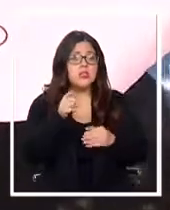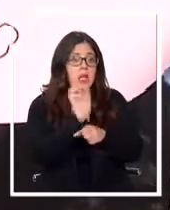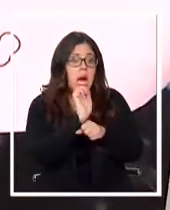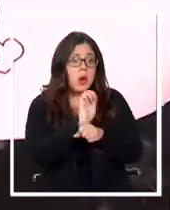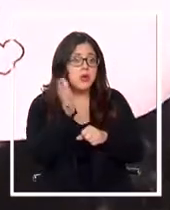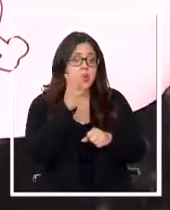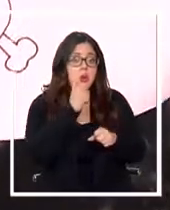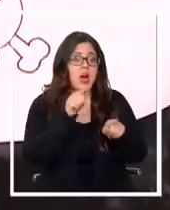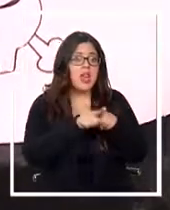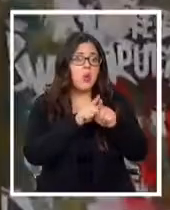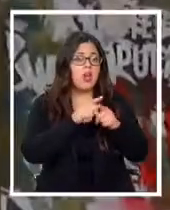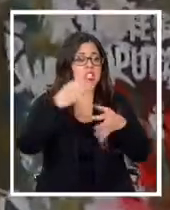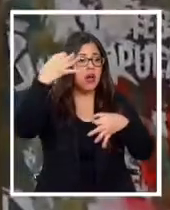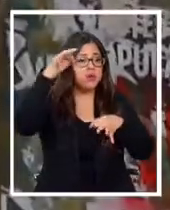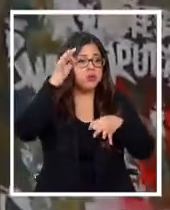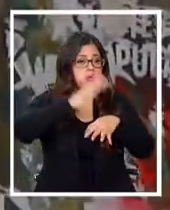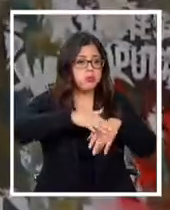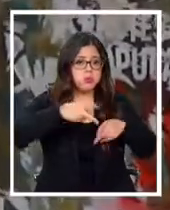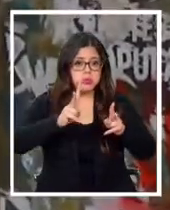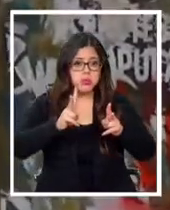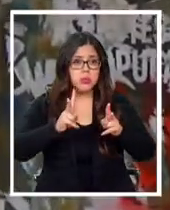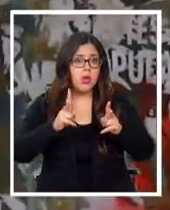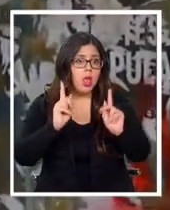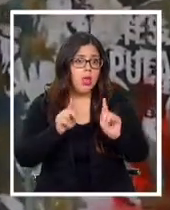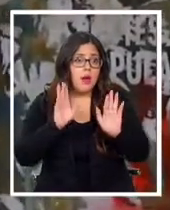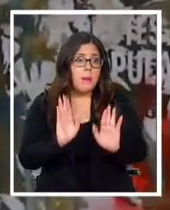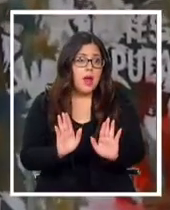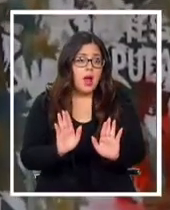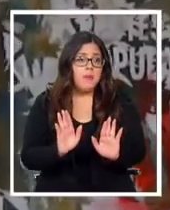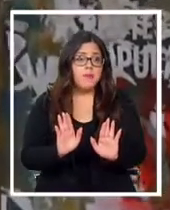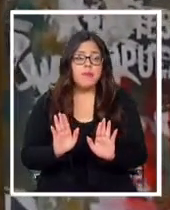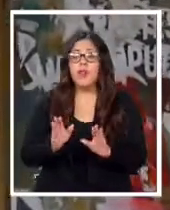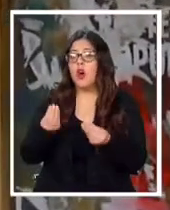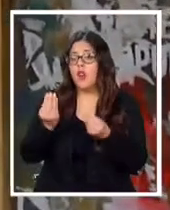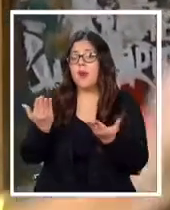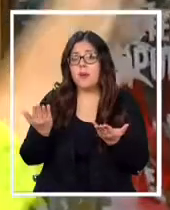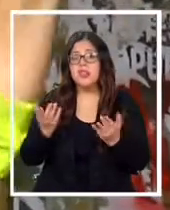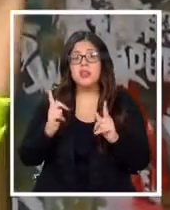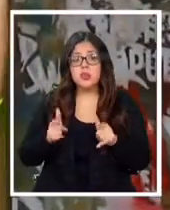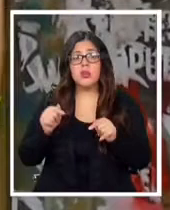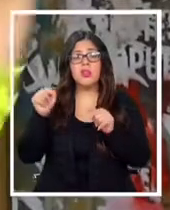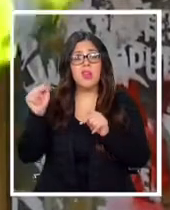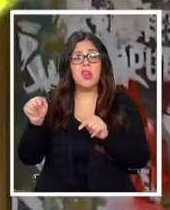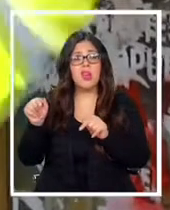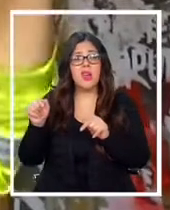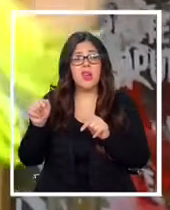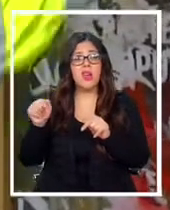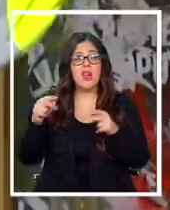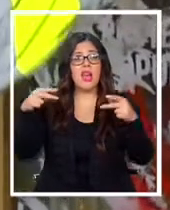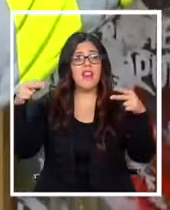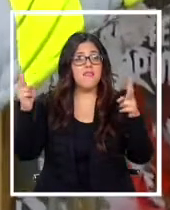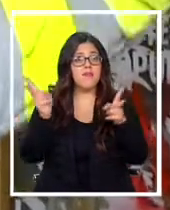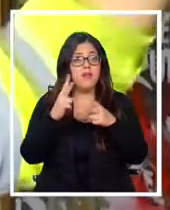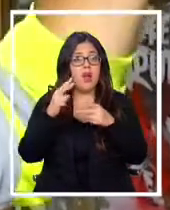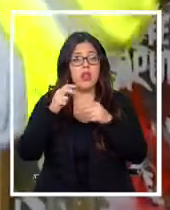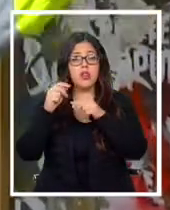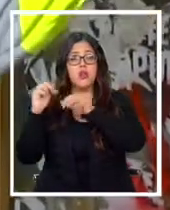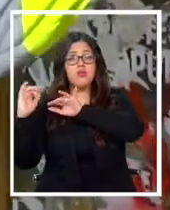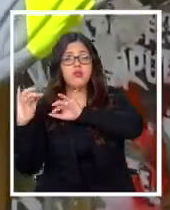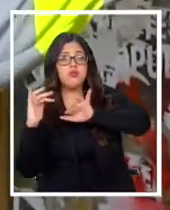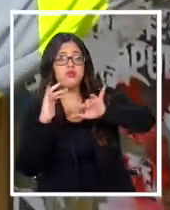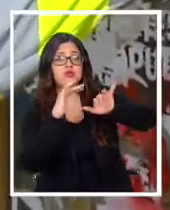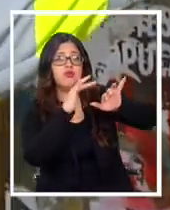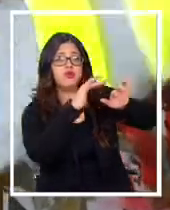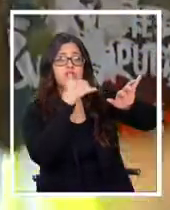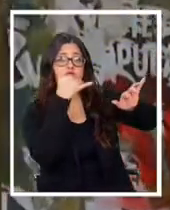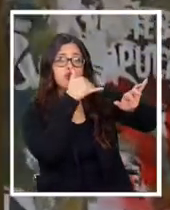revisión técnica, lo tienen que parar. Igual es peligroso porque, bueno, hemos tenido la suerte que esta vez el viento ha ido para allá y la contaminación se va